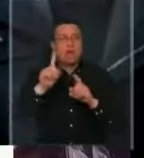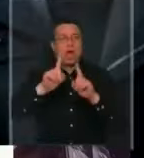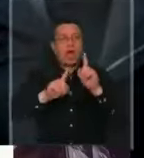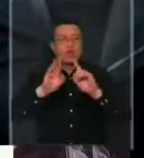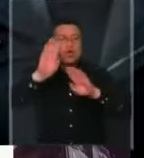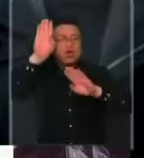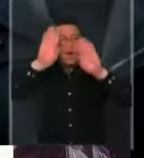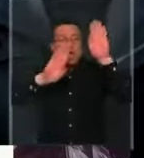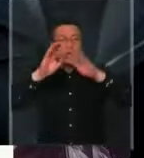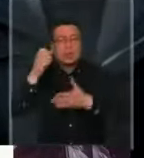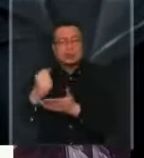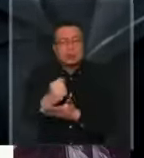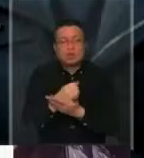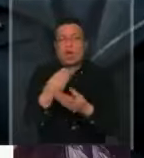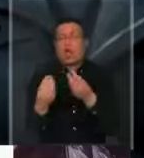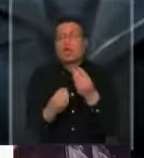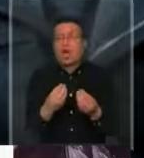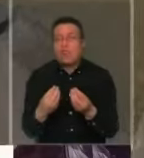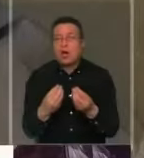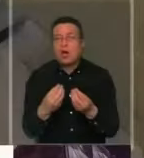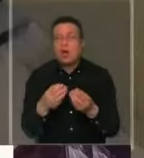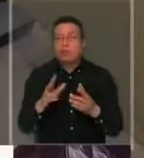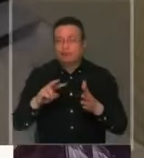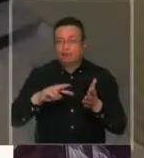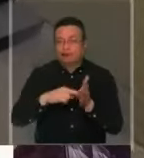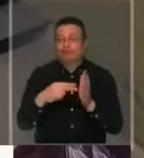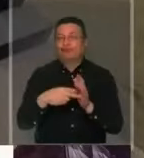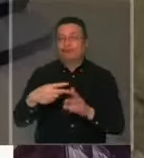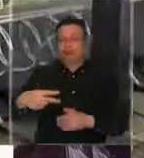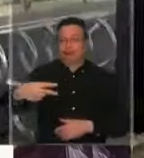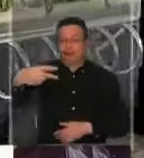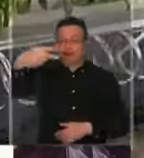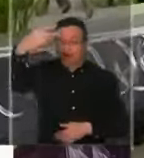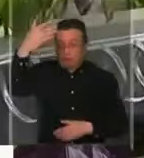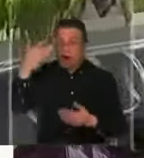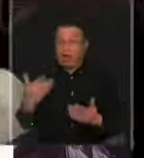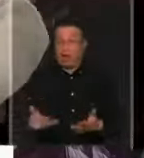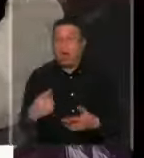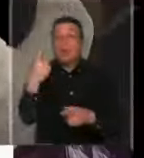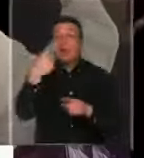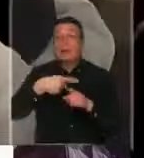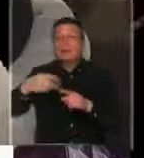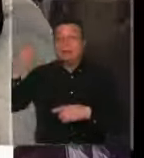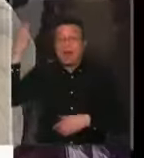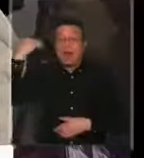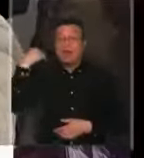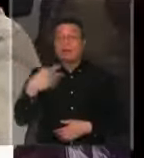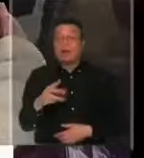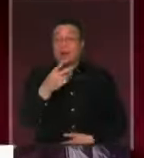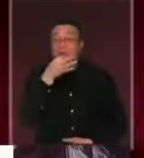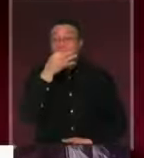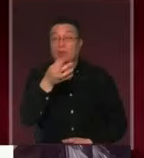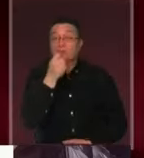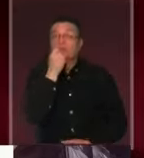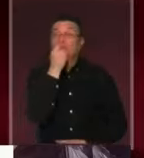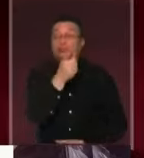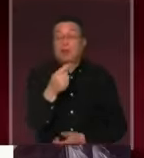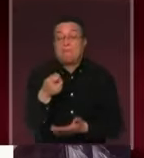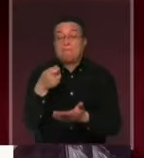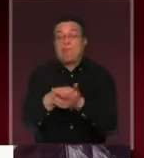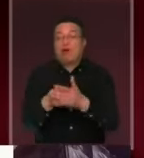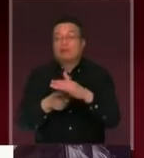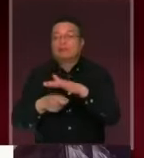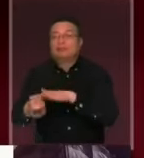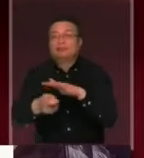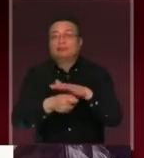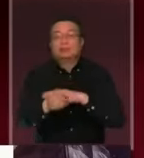realizaron este trámite se va a mantener probablemente durante mucho tiempo. Hace una semana contábamos sobre la denuncia de pagos para patrocinar